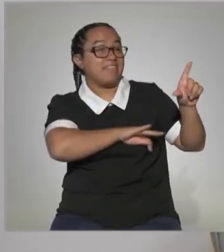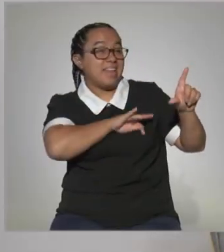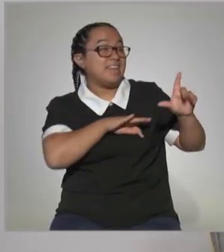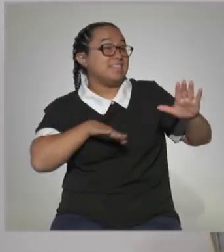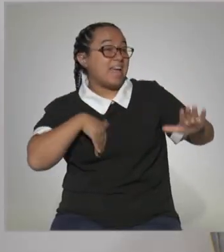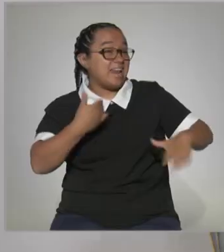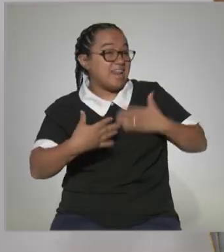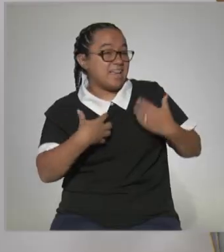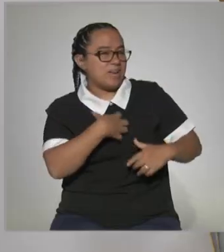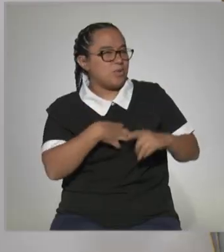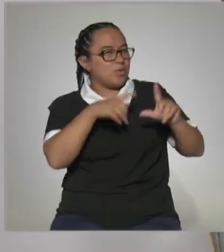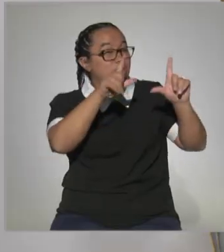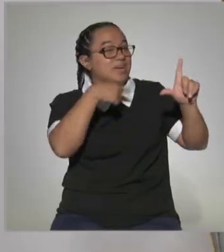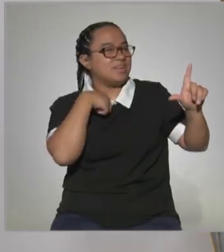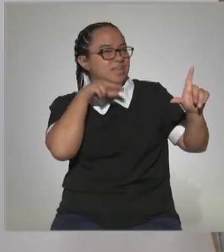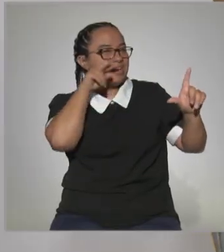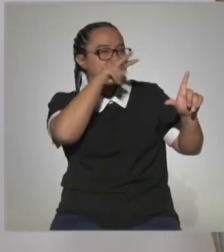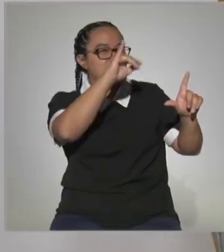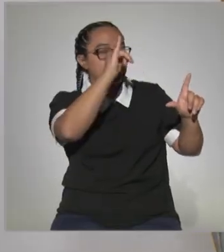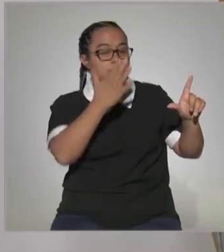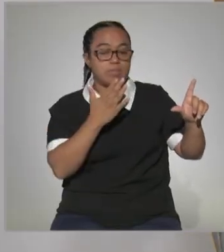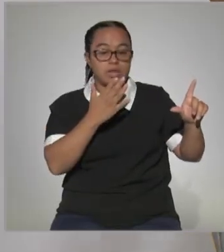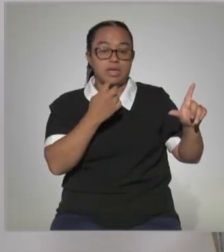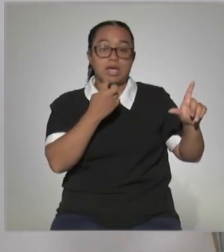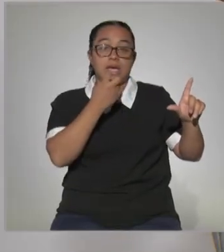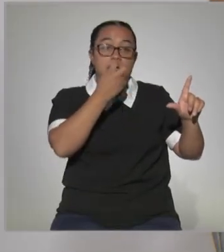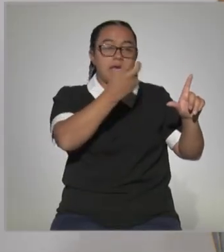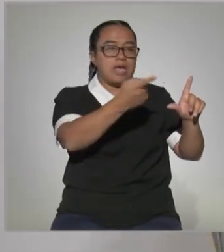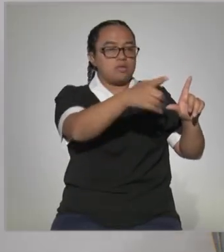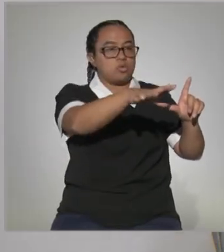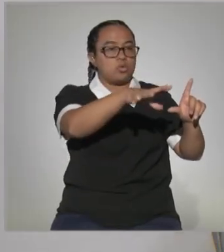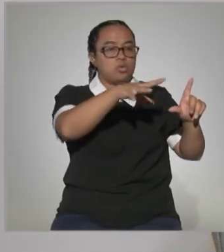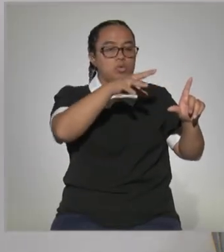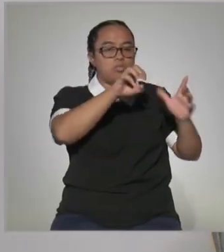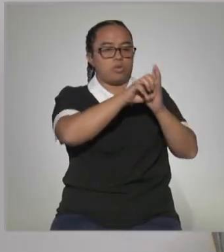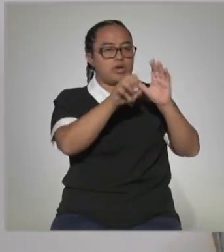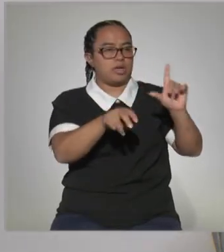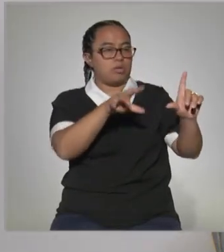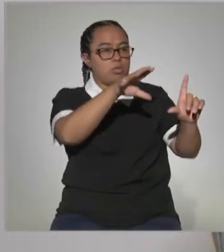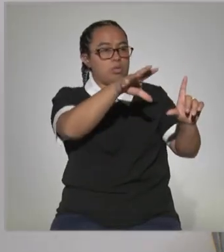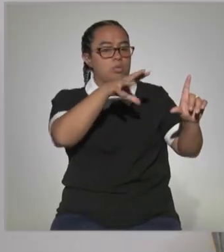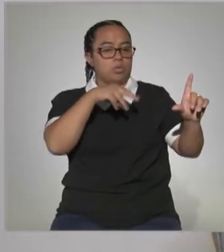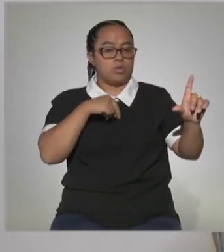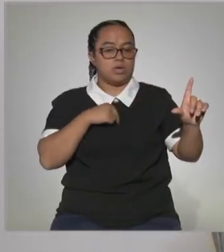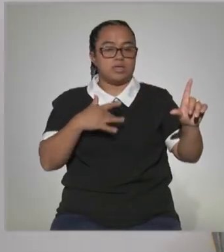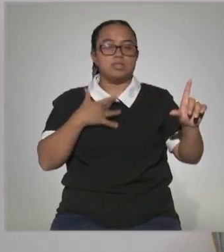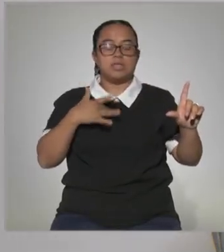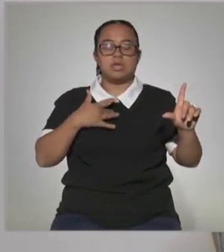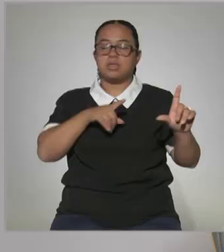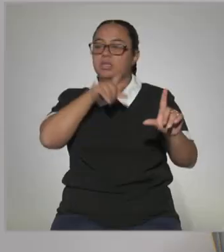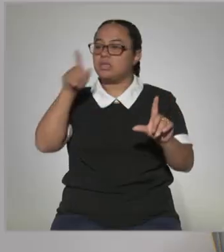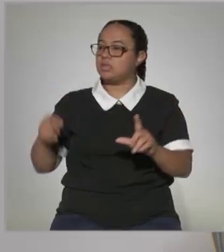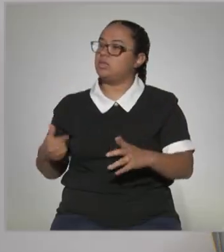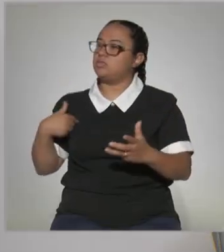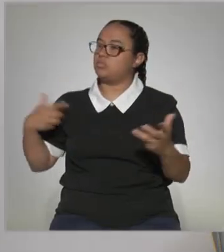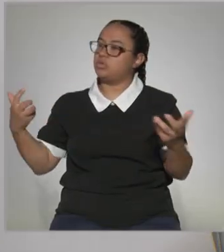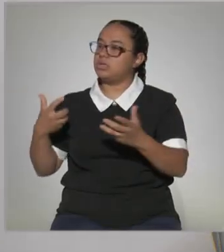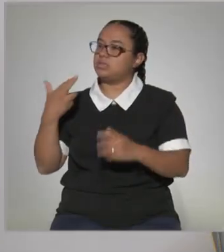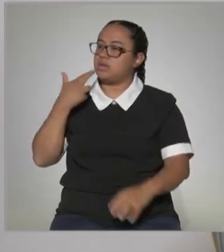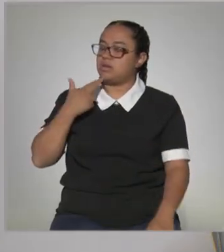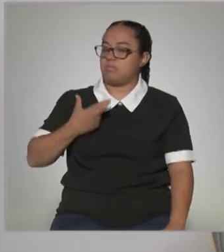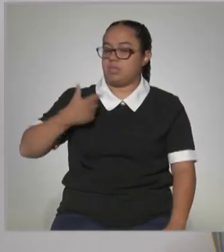contentas, relajadas, etcétera, la percepción posterior de la persona ante una tarea es mucho mejor que cuando ve